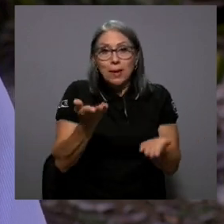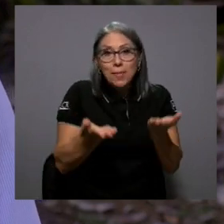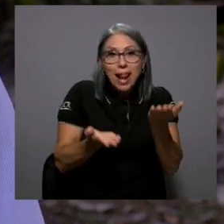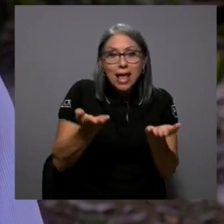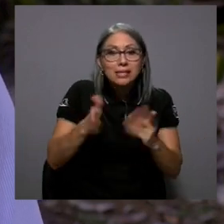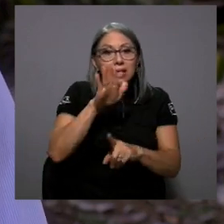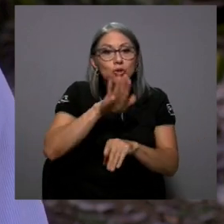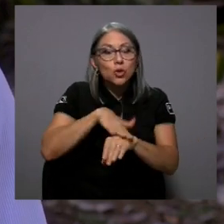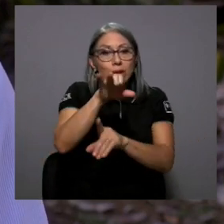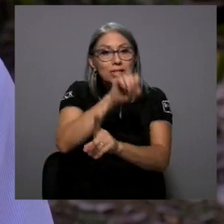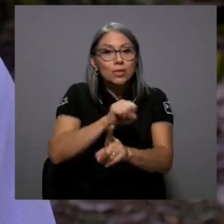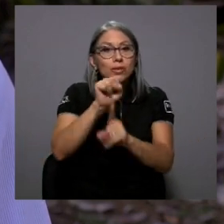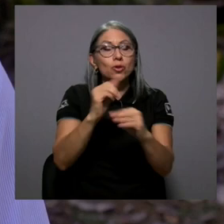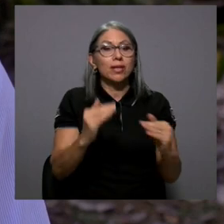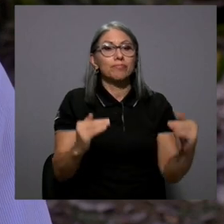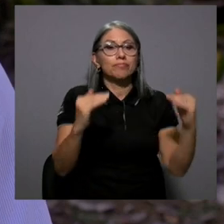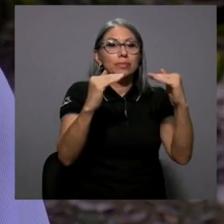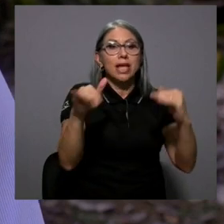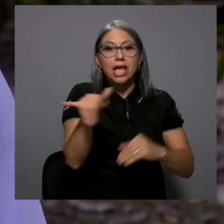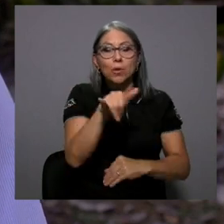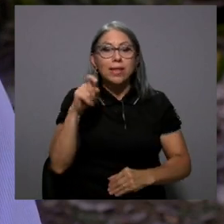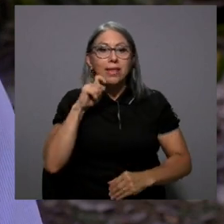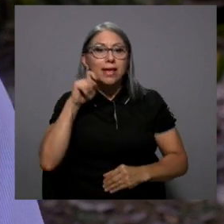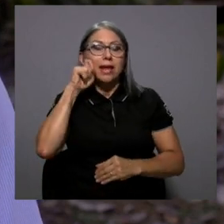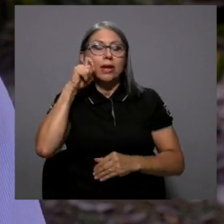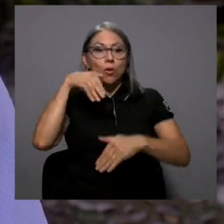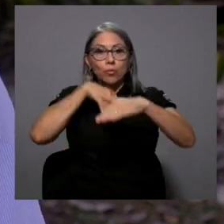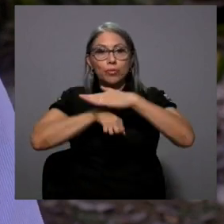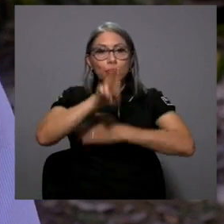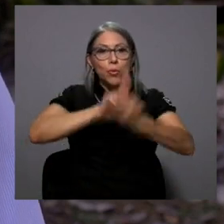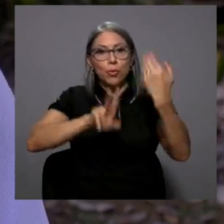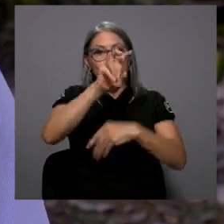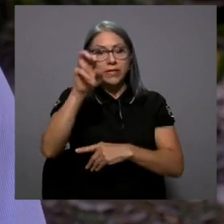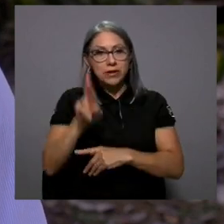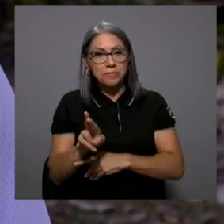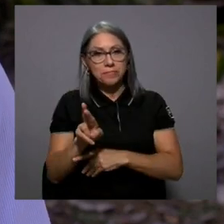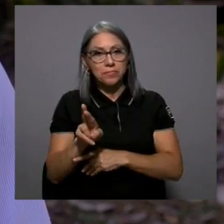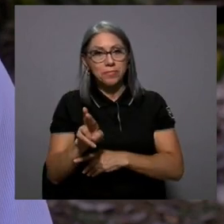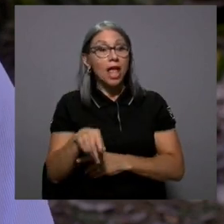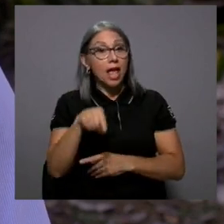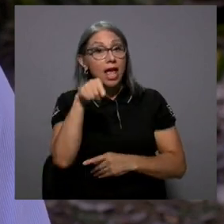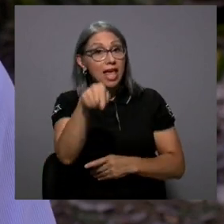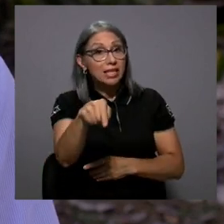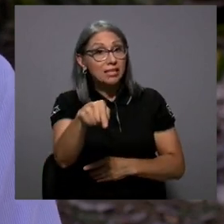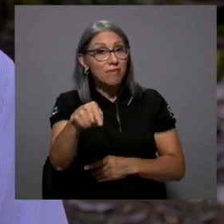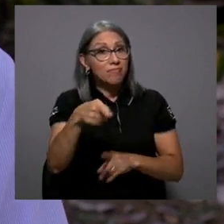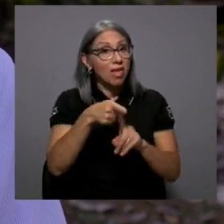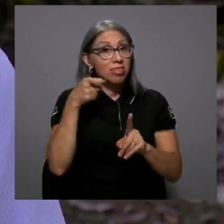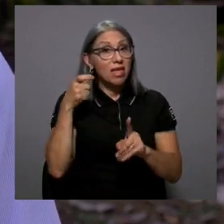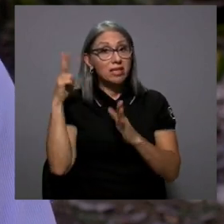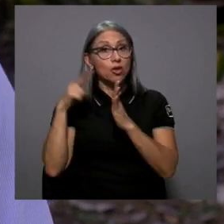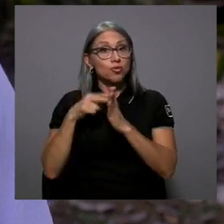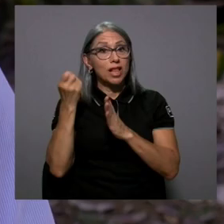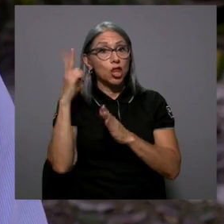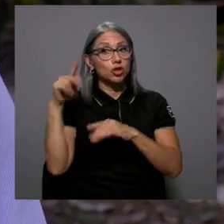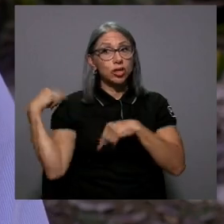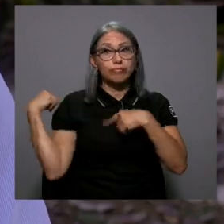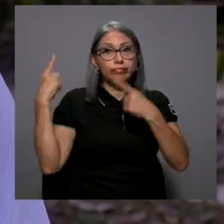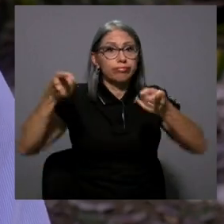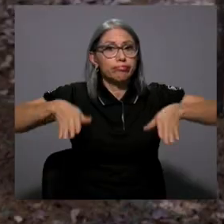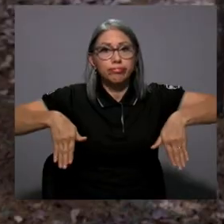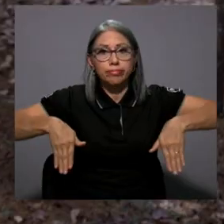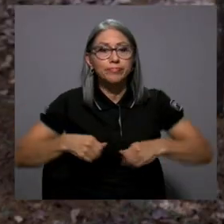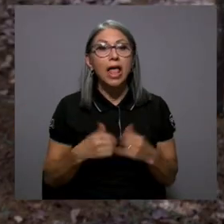del balance sobre el estado de la equidad e igualdad de género en la Universidad de Costa Rica, el cual no se realiza desde el año